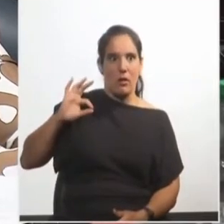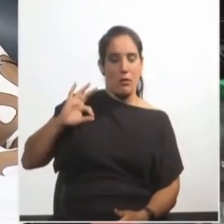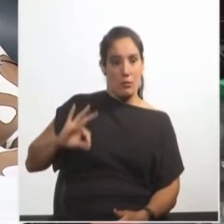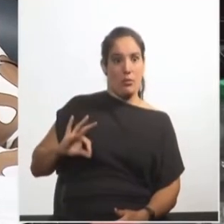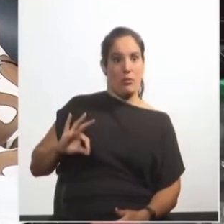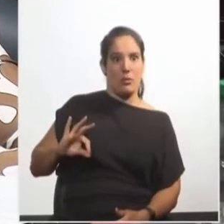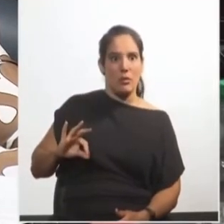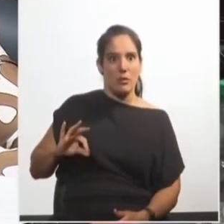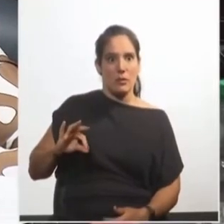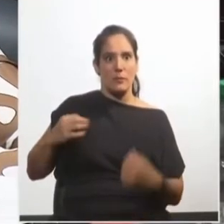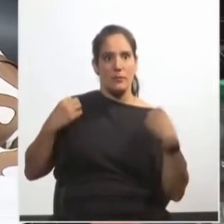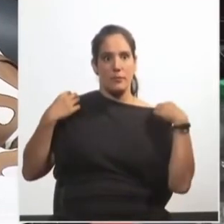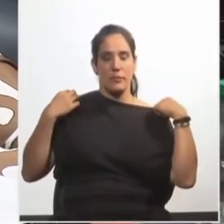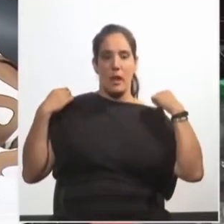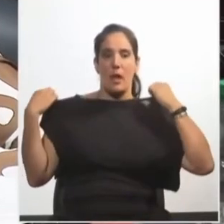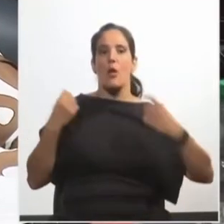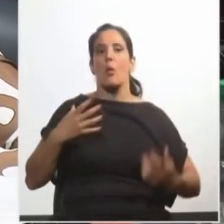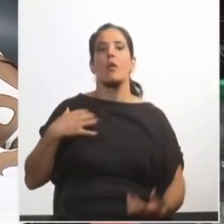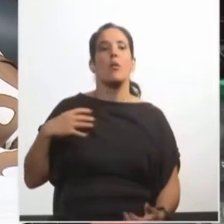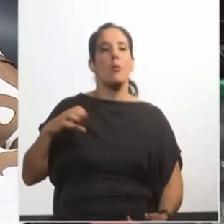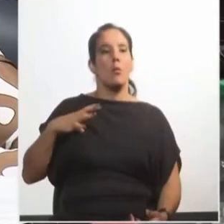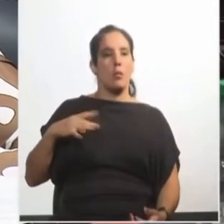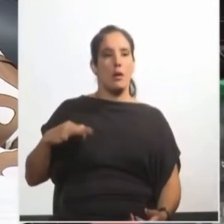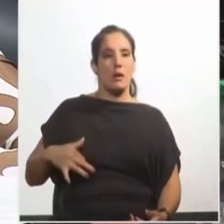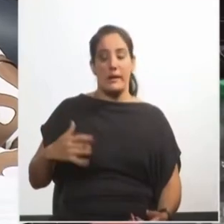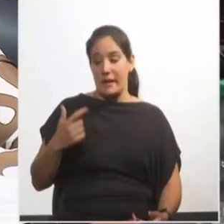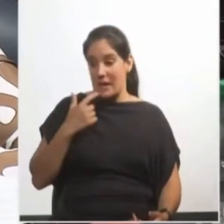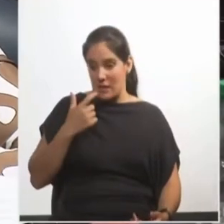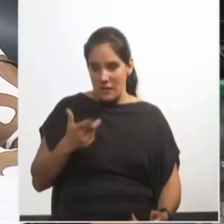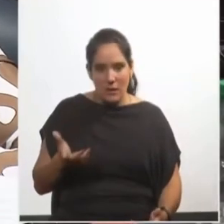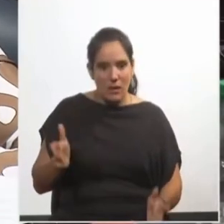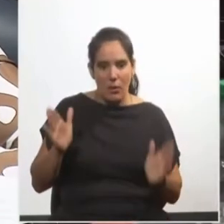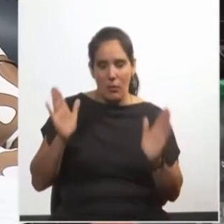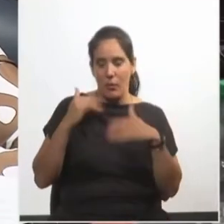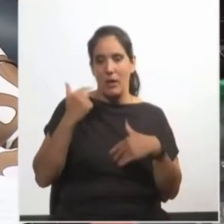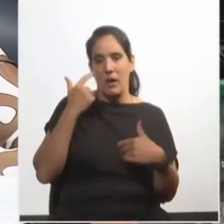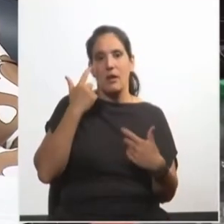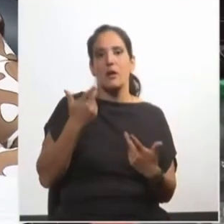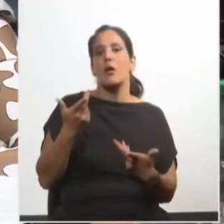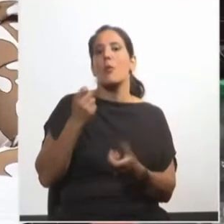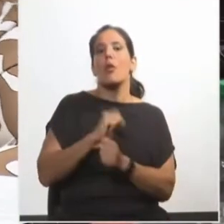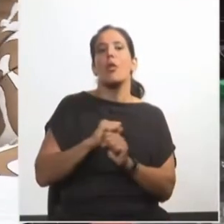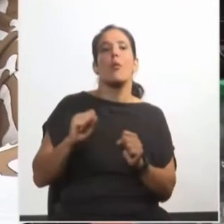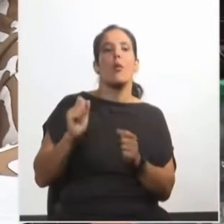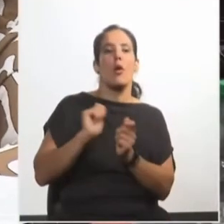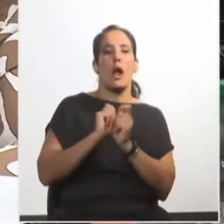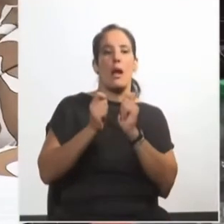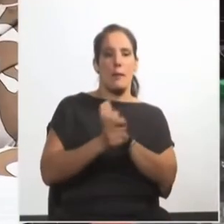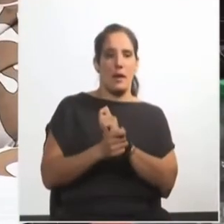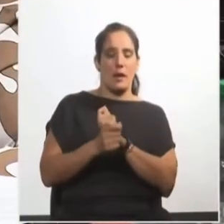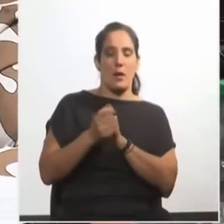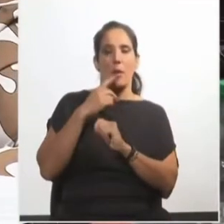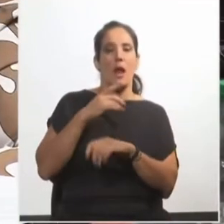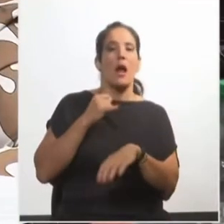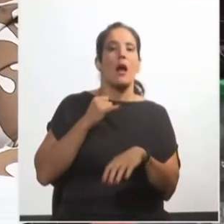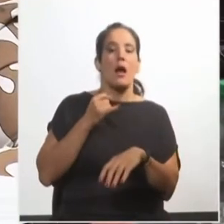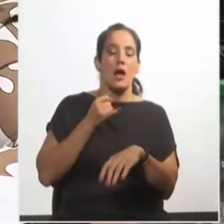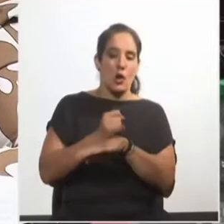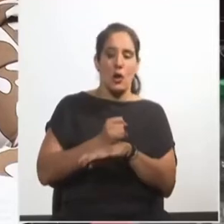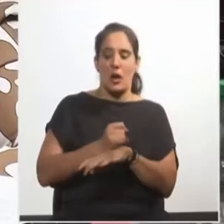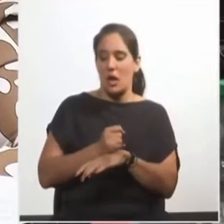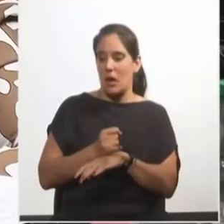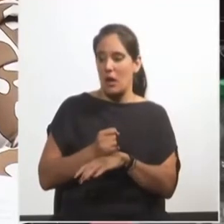de absoluto privilegio, medida que resulta imprescindible incorporar, no solo para corregir